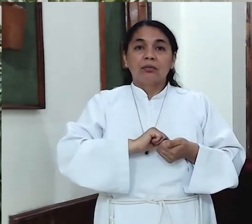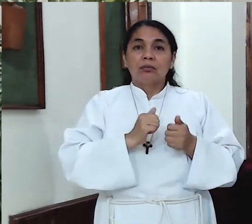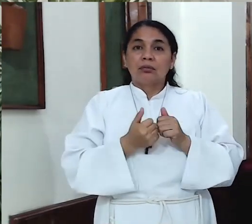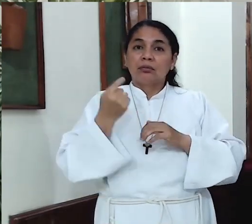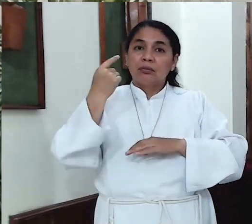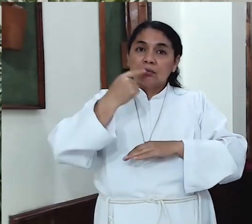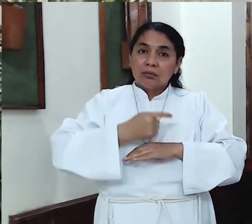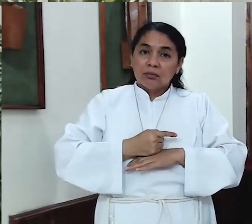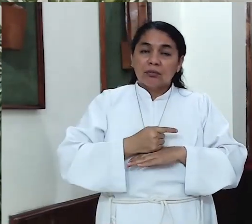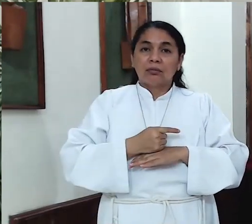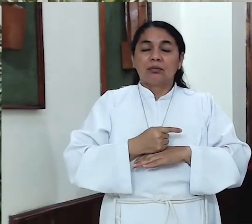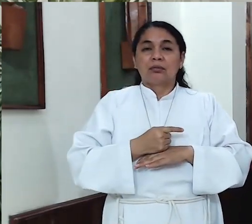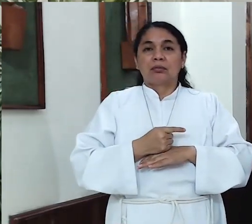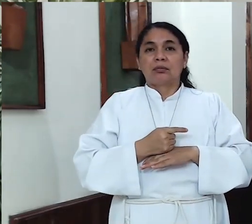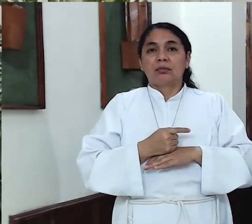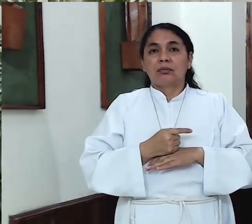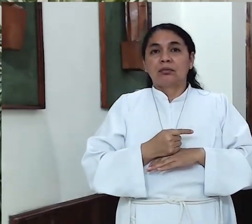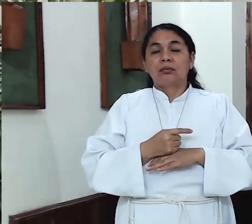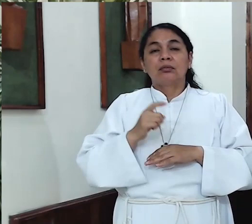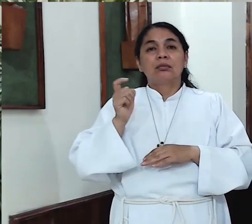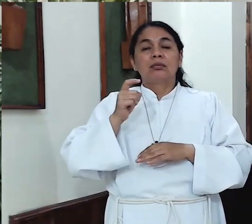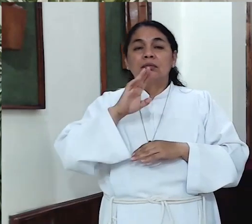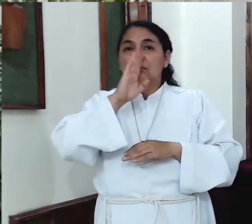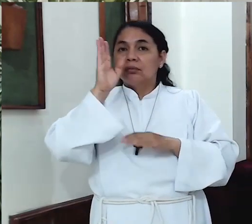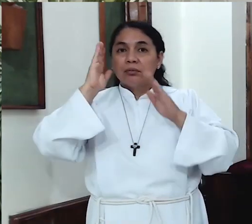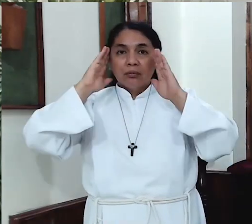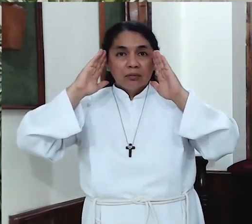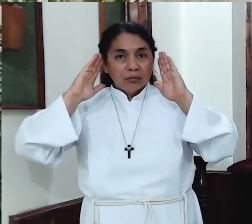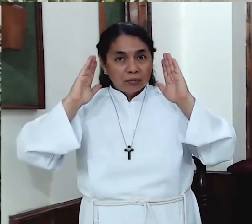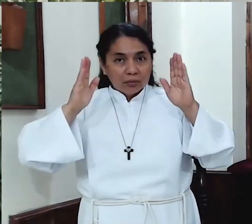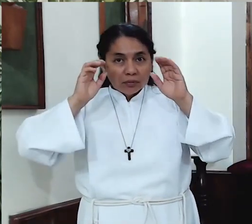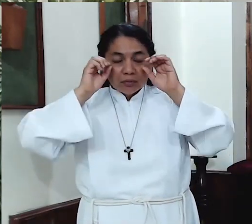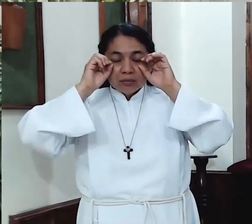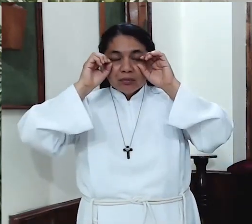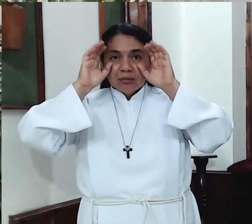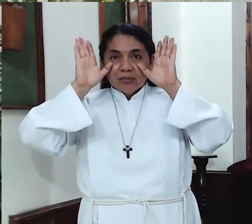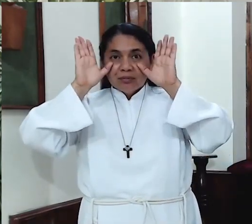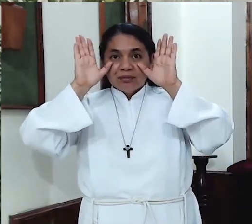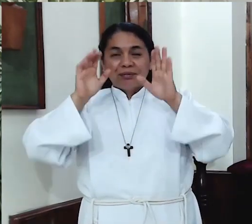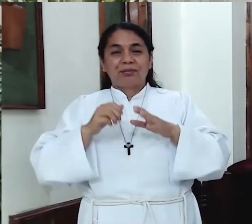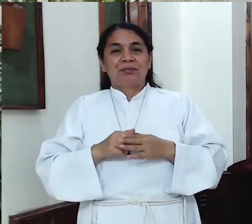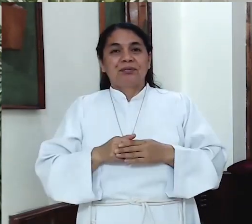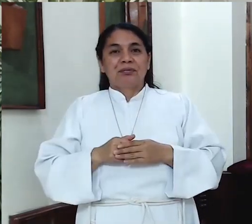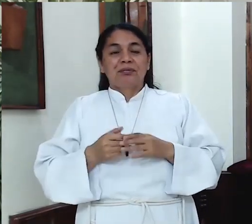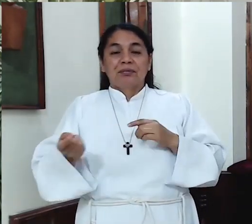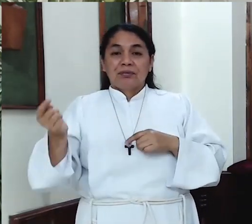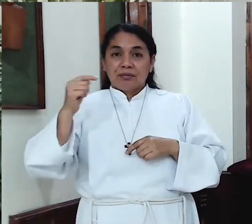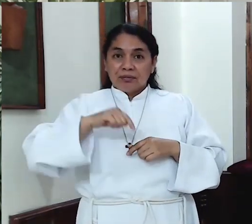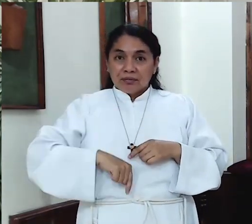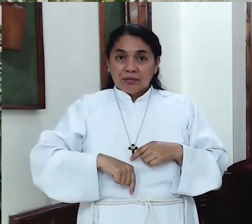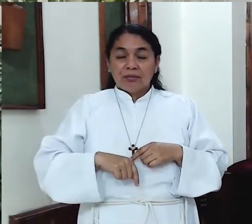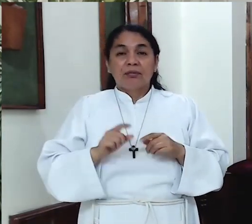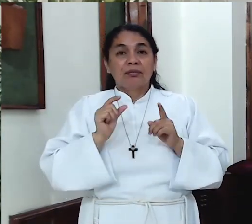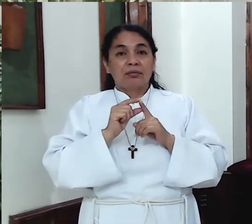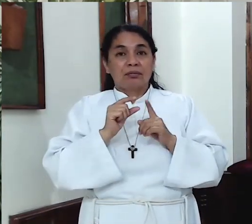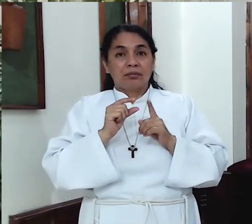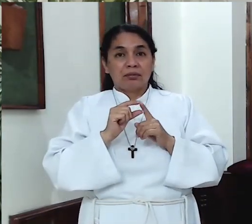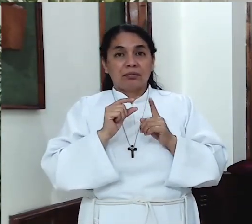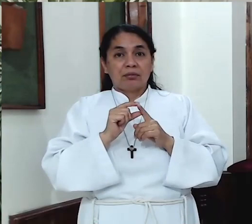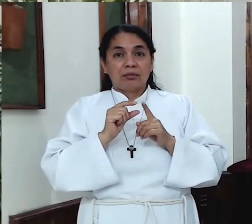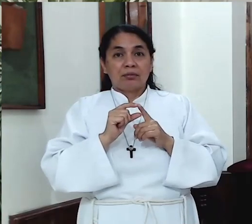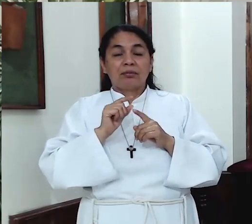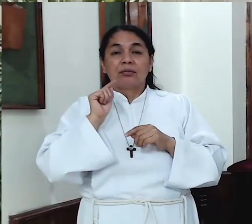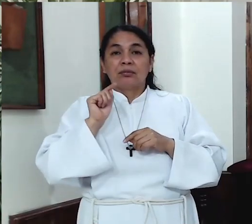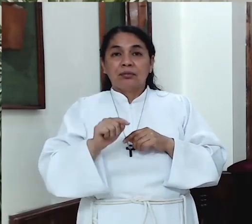cada circunstancia. Hay que estar atentos, despiertos. Y viene a través de la palabra, esta